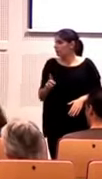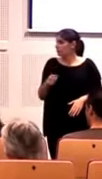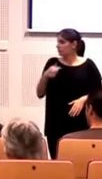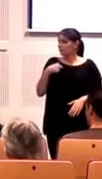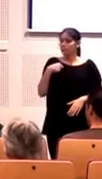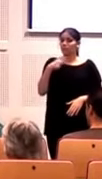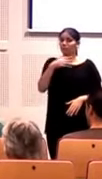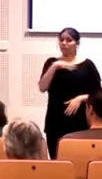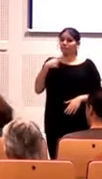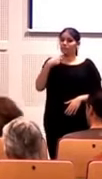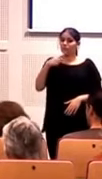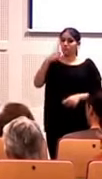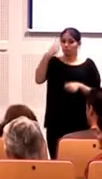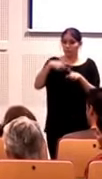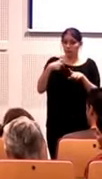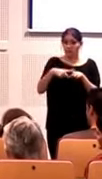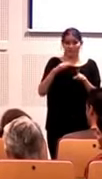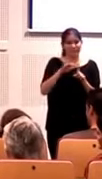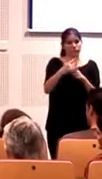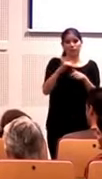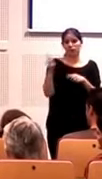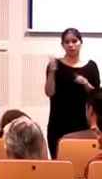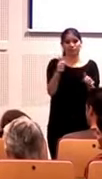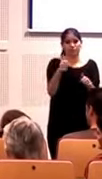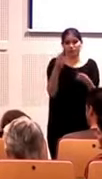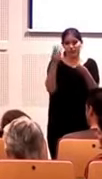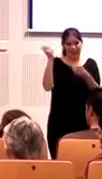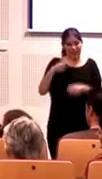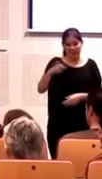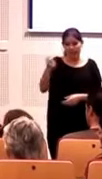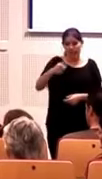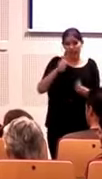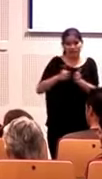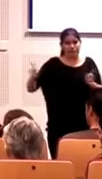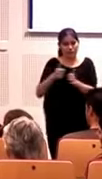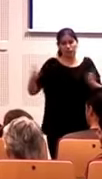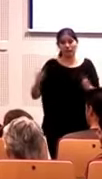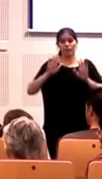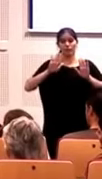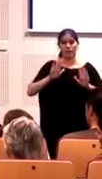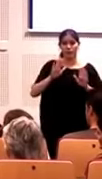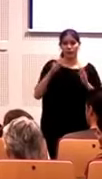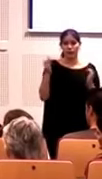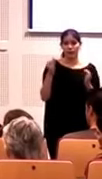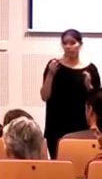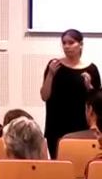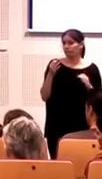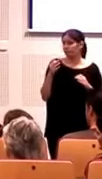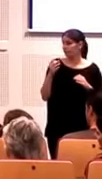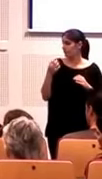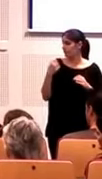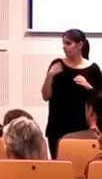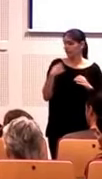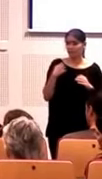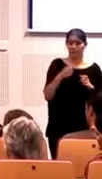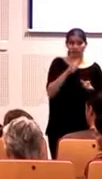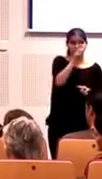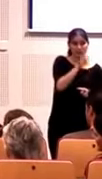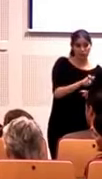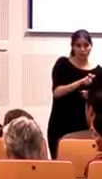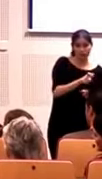te quería decir una cosa. Hay muchos casos de eso, pero bueno, hay que ver. Esa persona estaba con una